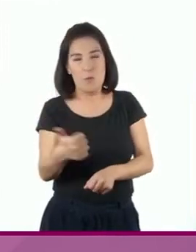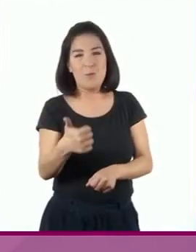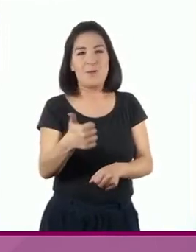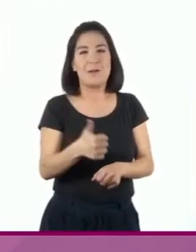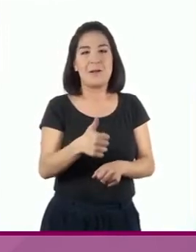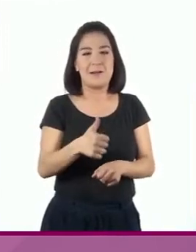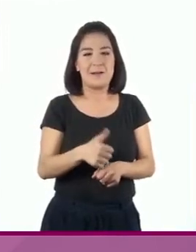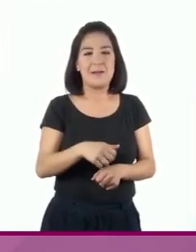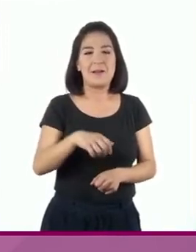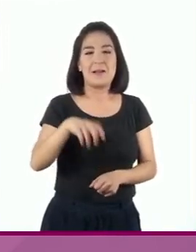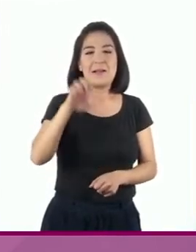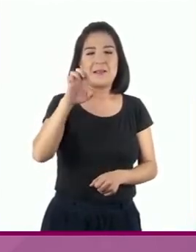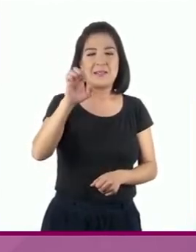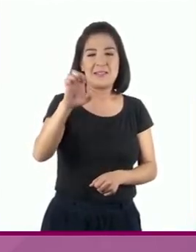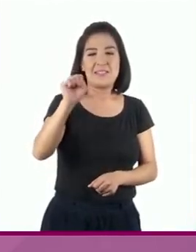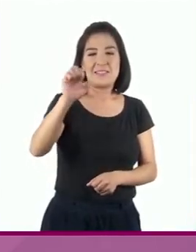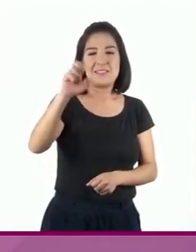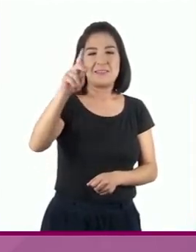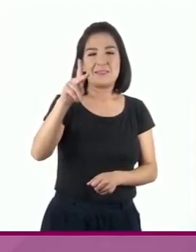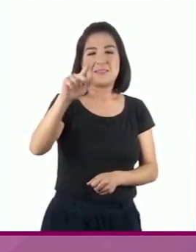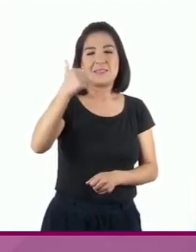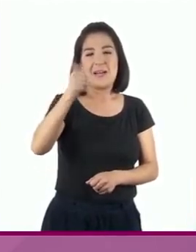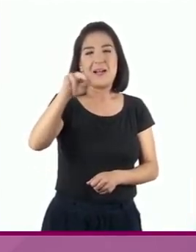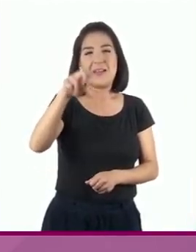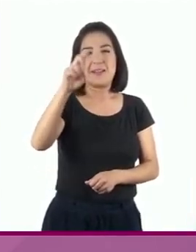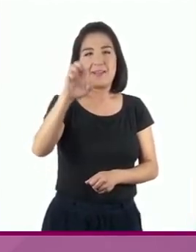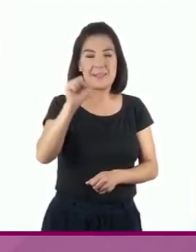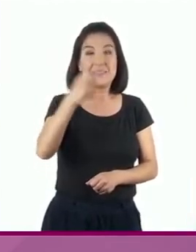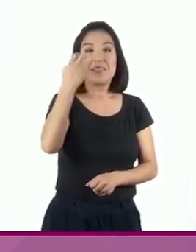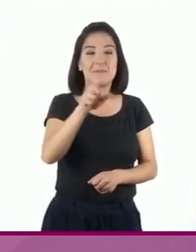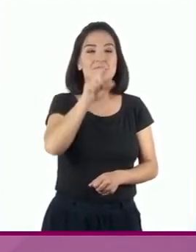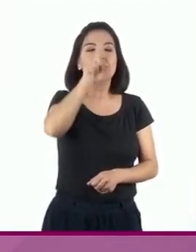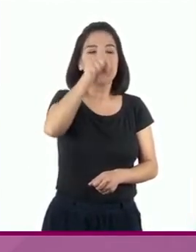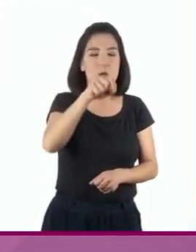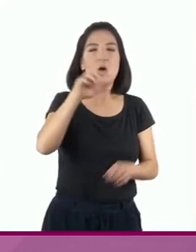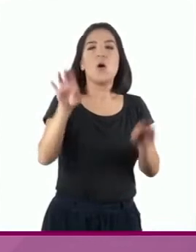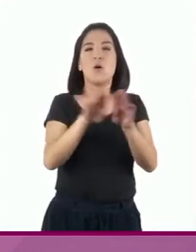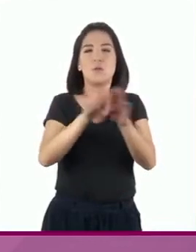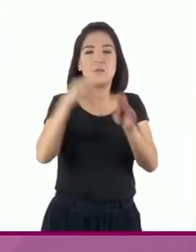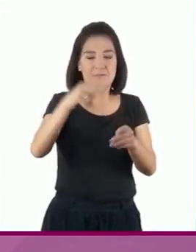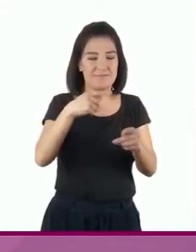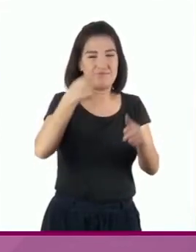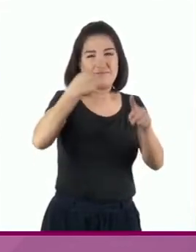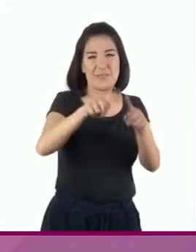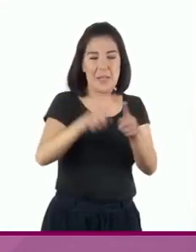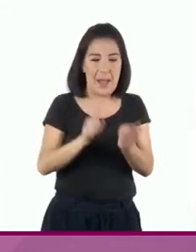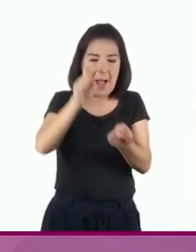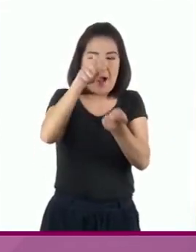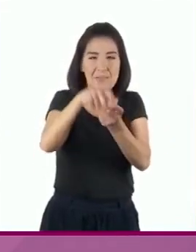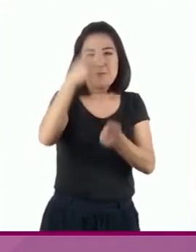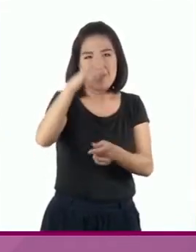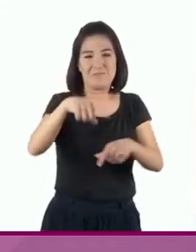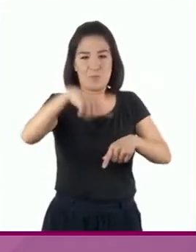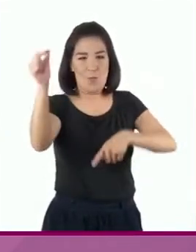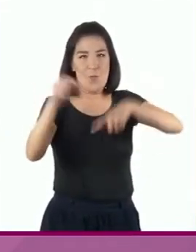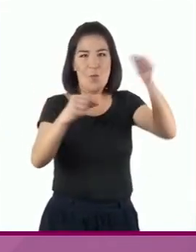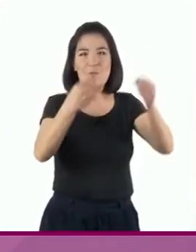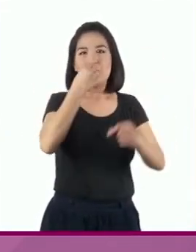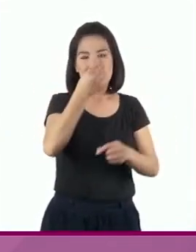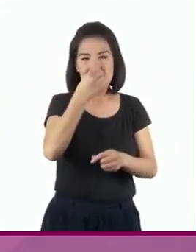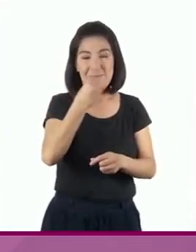mucha vegetación, en tierras bajas y bosques tropicales. Tiene un pico grande y robusto que le permite comer cosas